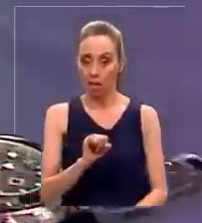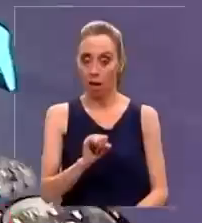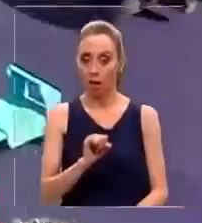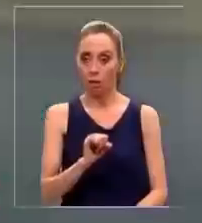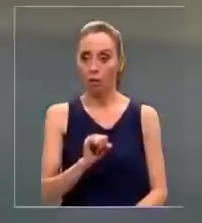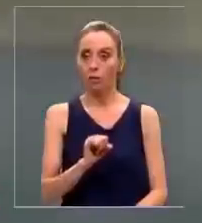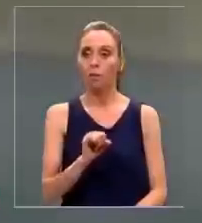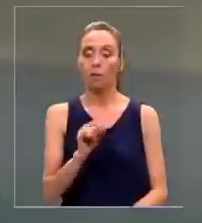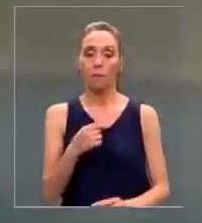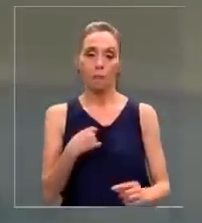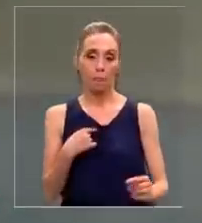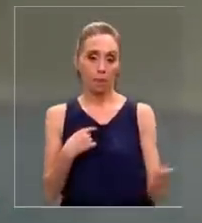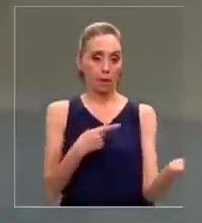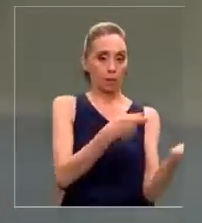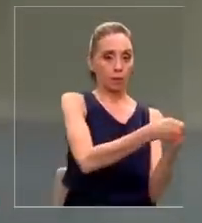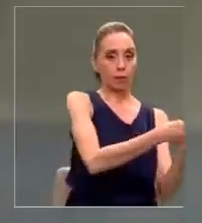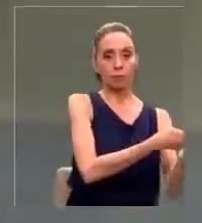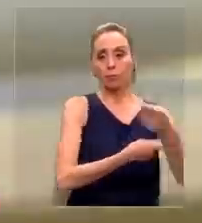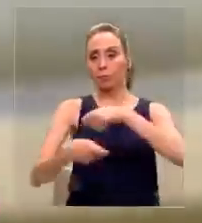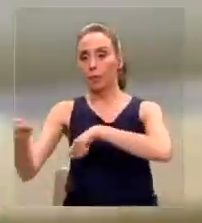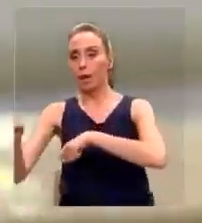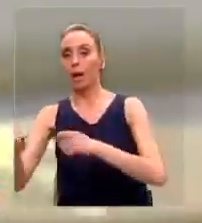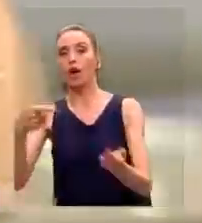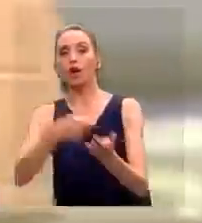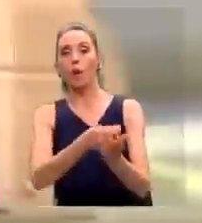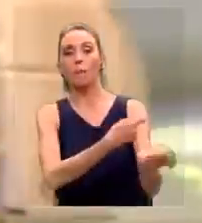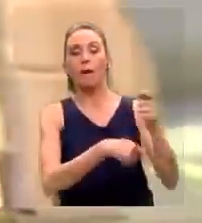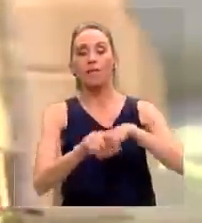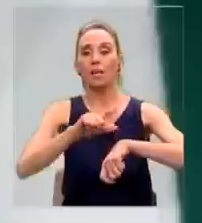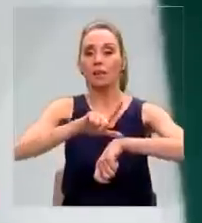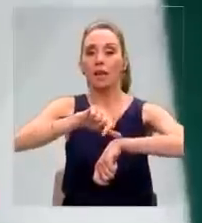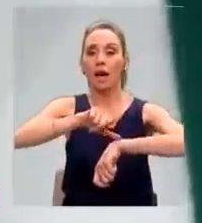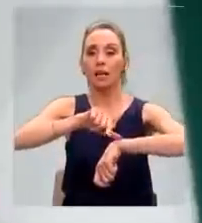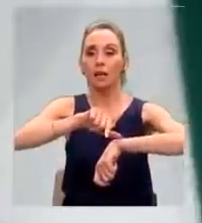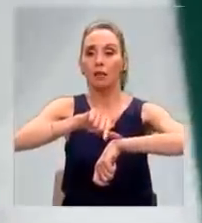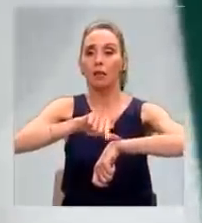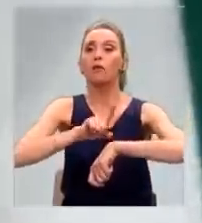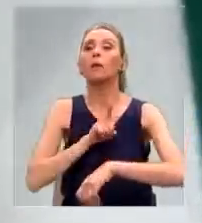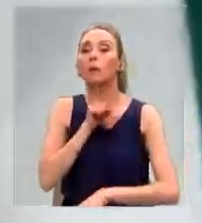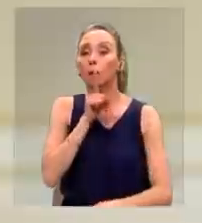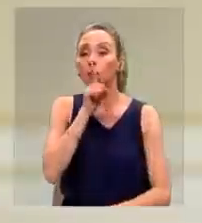quien haría de intermediario para la compra y venta de relojes de alta gama.